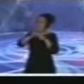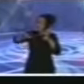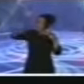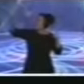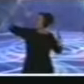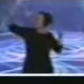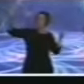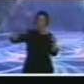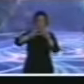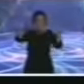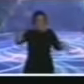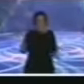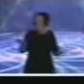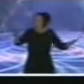te